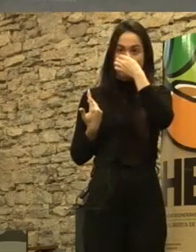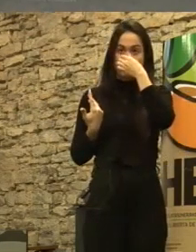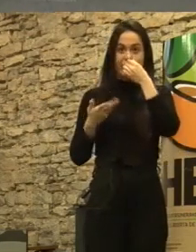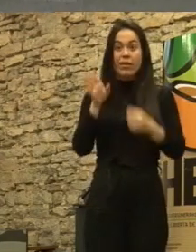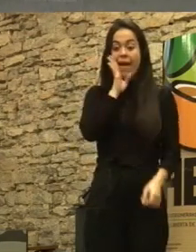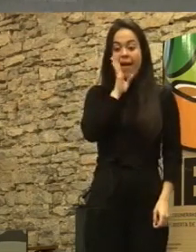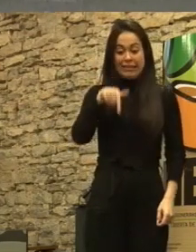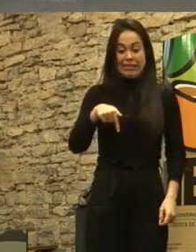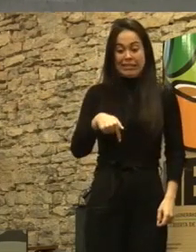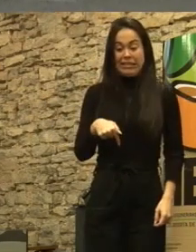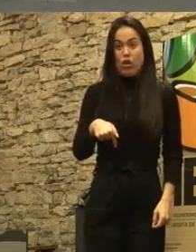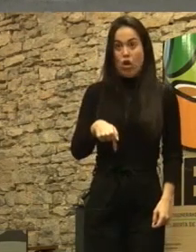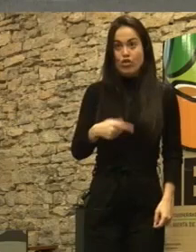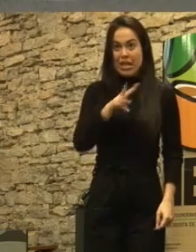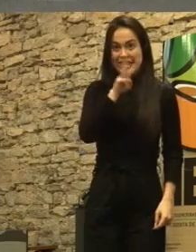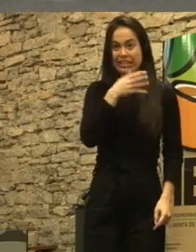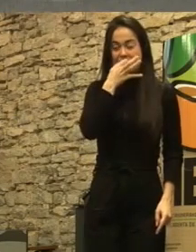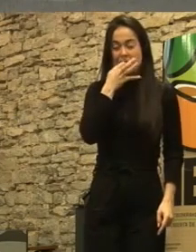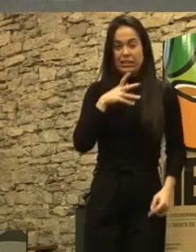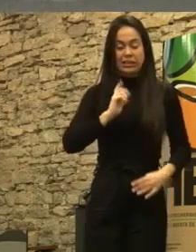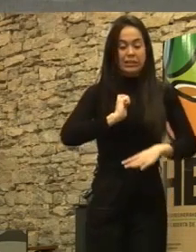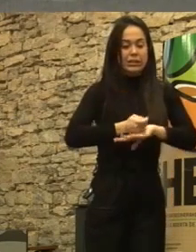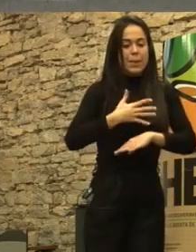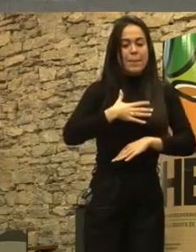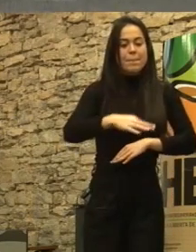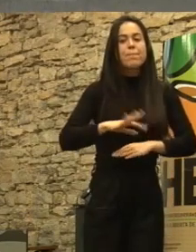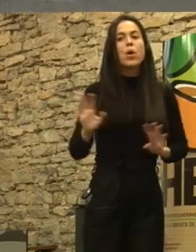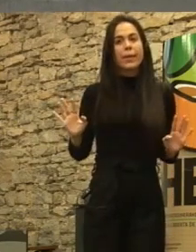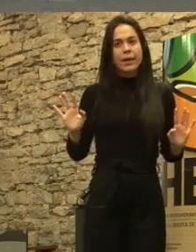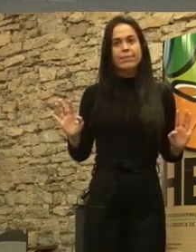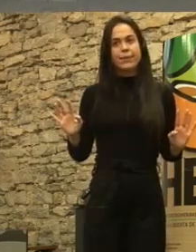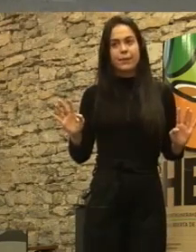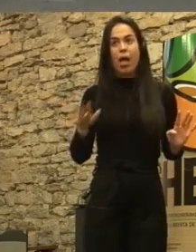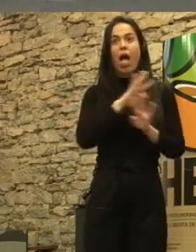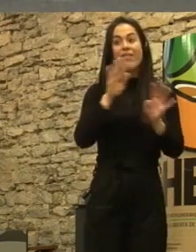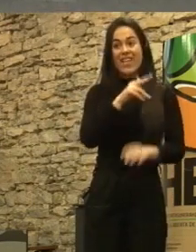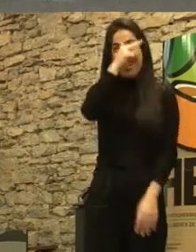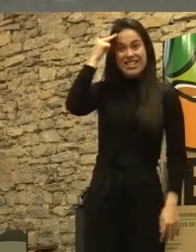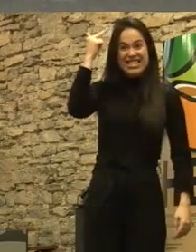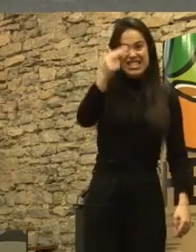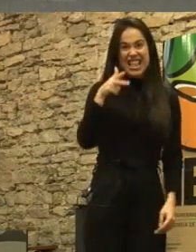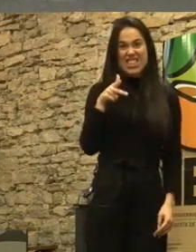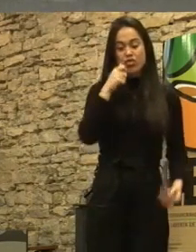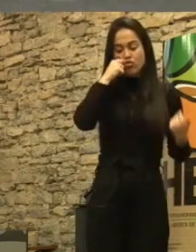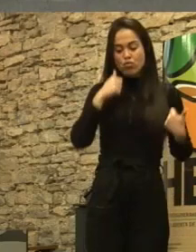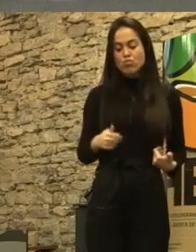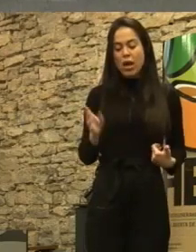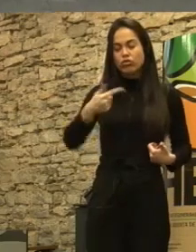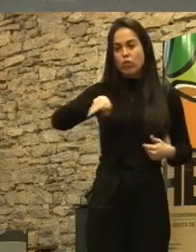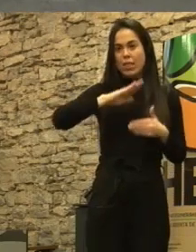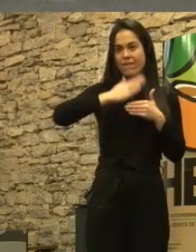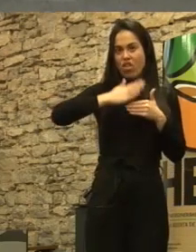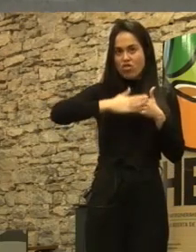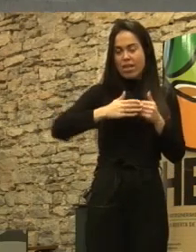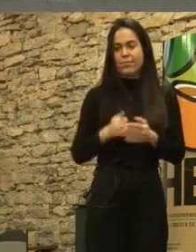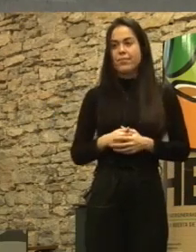que hoy llega ya como su momento final y que pues es una cosa que puede ser dramática, porque estamos hablando del respeto de los derechos humanos de personas que aparecen en nuestra frontera, ¿no?